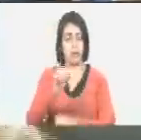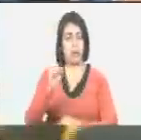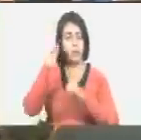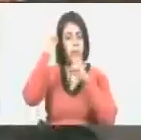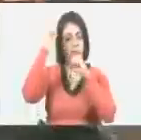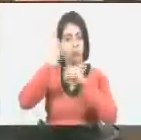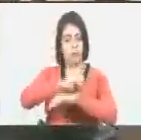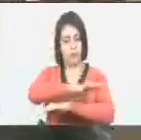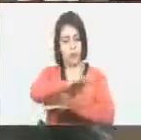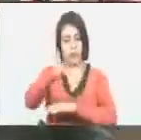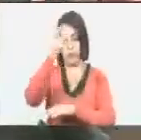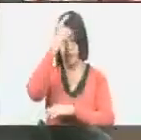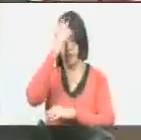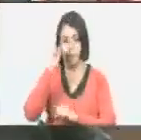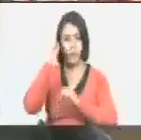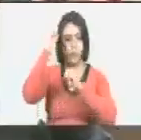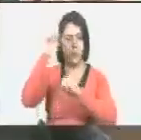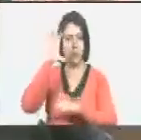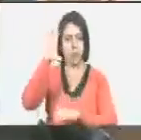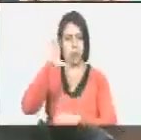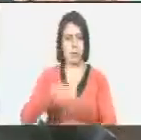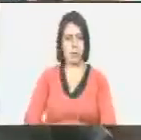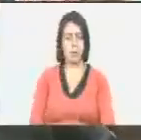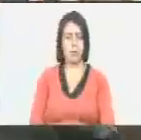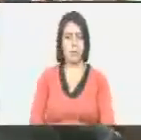la Sierra de Falcón! ¡Que viva la patria!